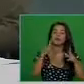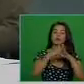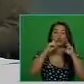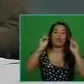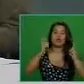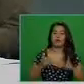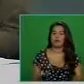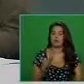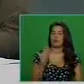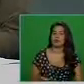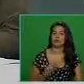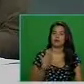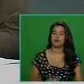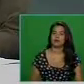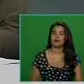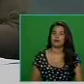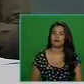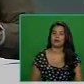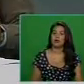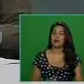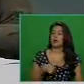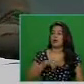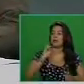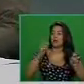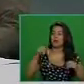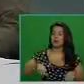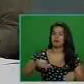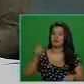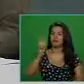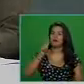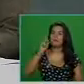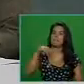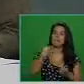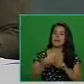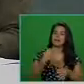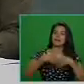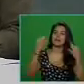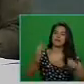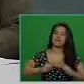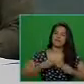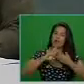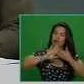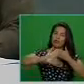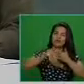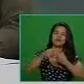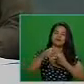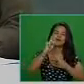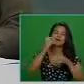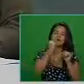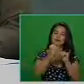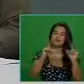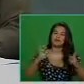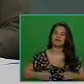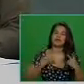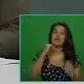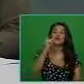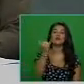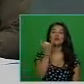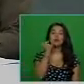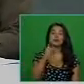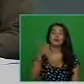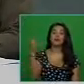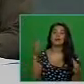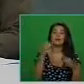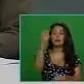interés que están en el tapete, y por supuesto plenamente en vivo y a través de nuestra página web. Joana Mora, Humberto Menón y todo el equipo